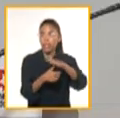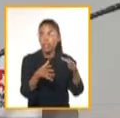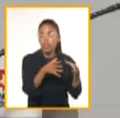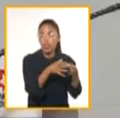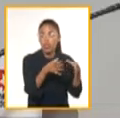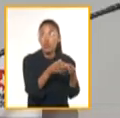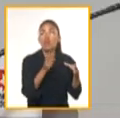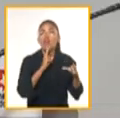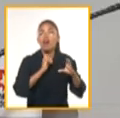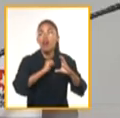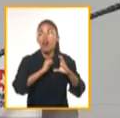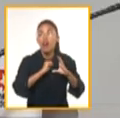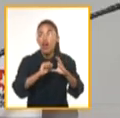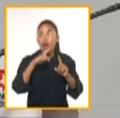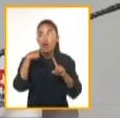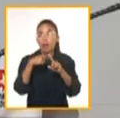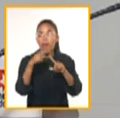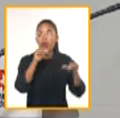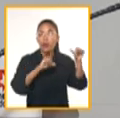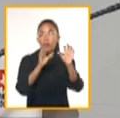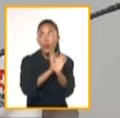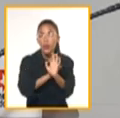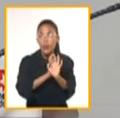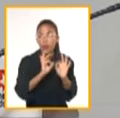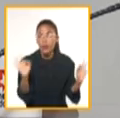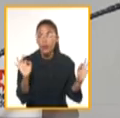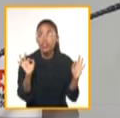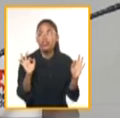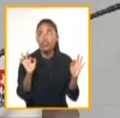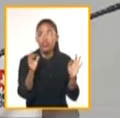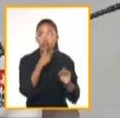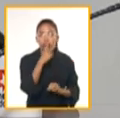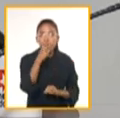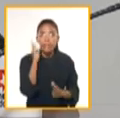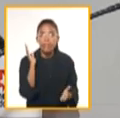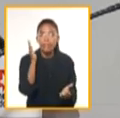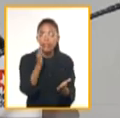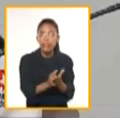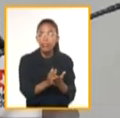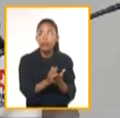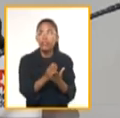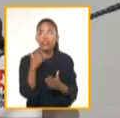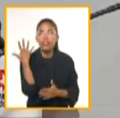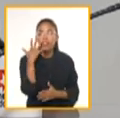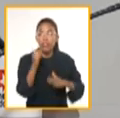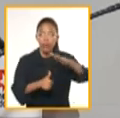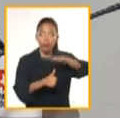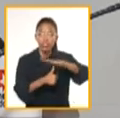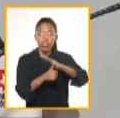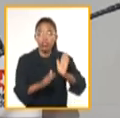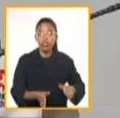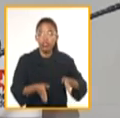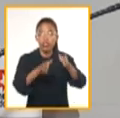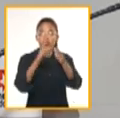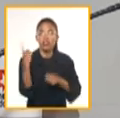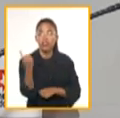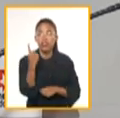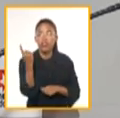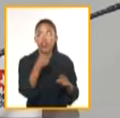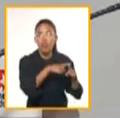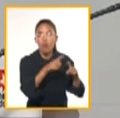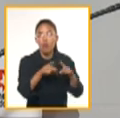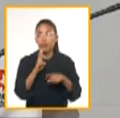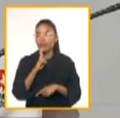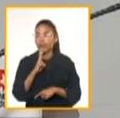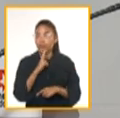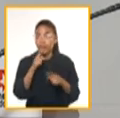Agua y Saneamiento, que se subordina o atiende directamente el presidente del Instituto Nacional de Recursos Hidráulicos. Con